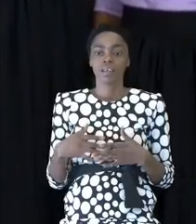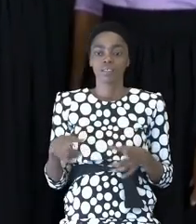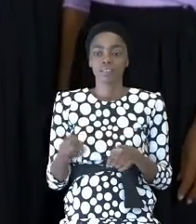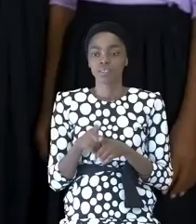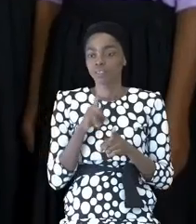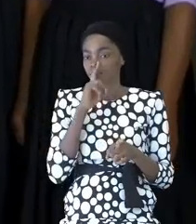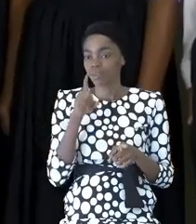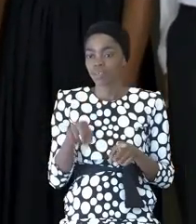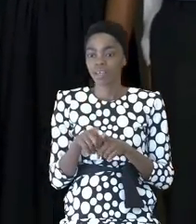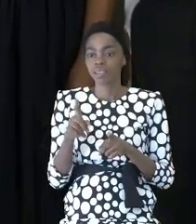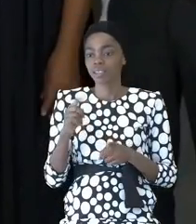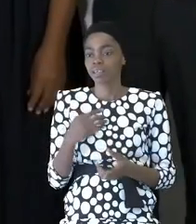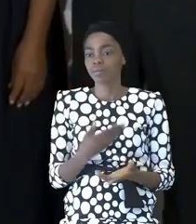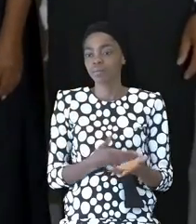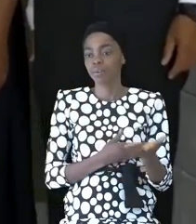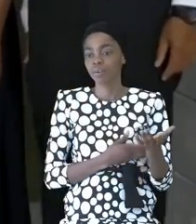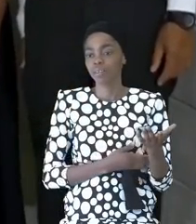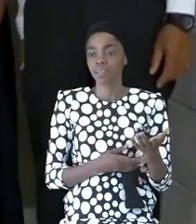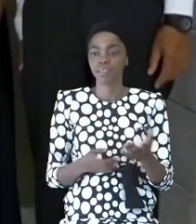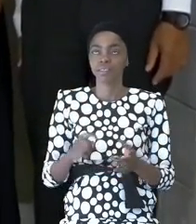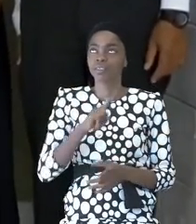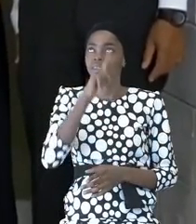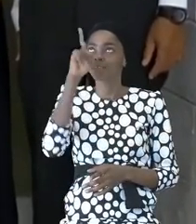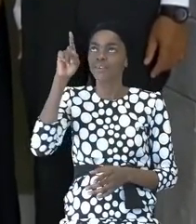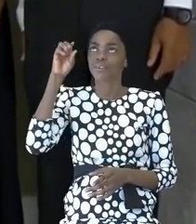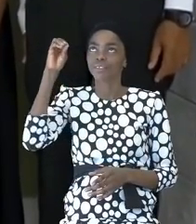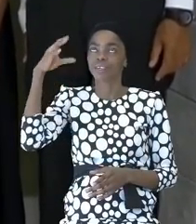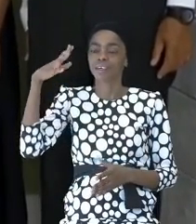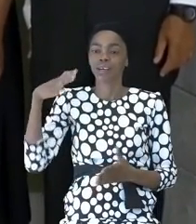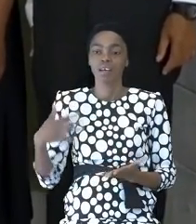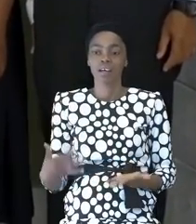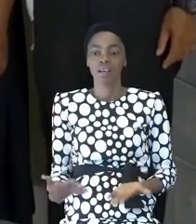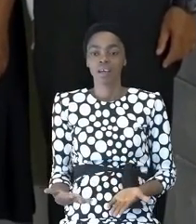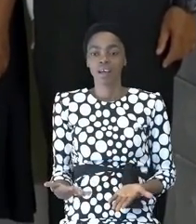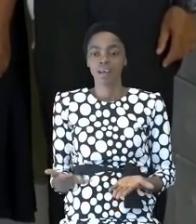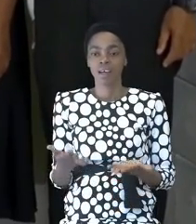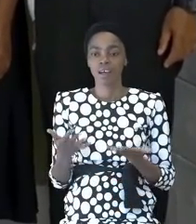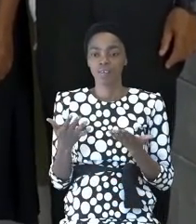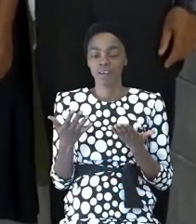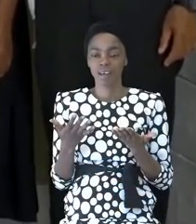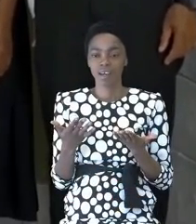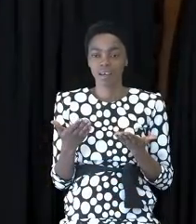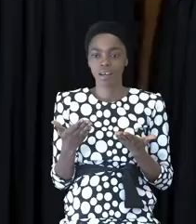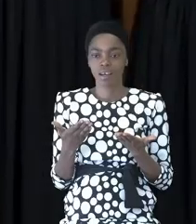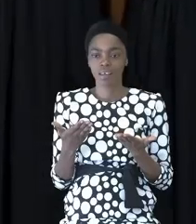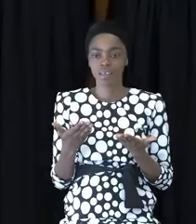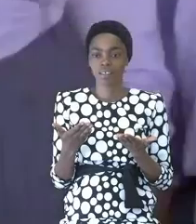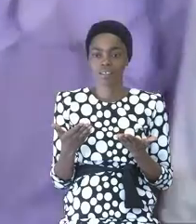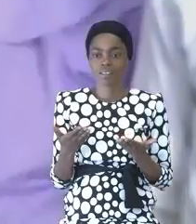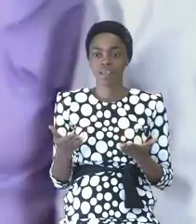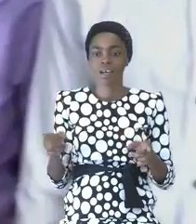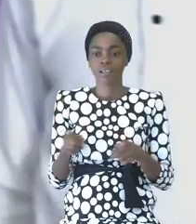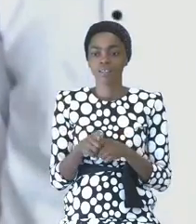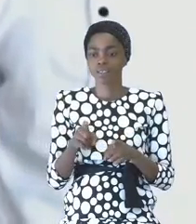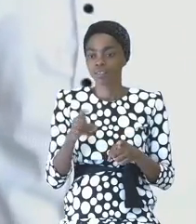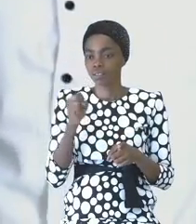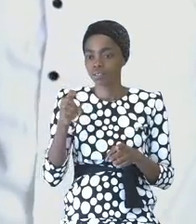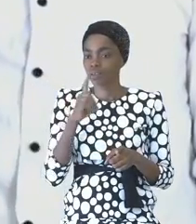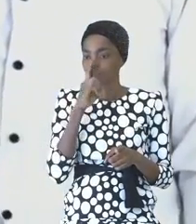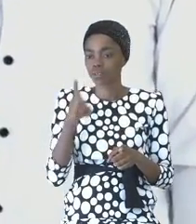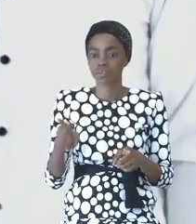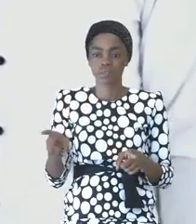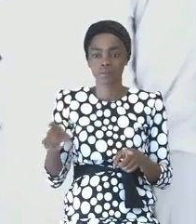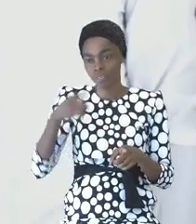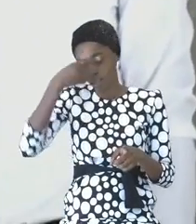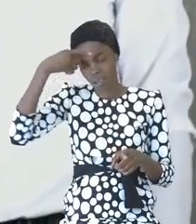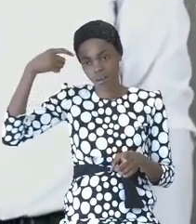tan cierto como la mañana se levanta el sol, tan cierto como